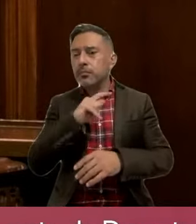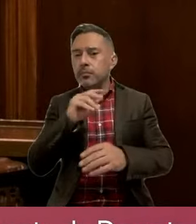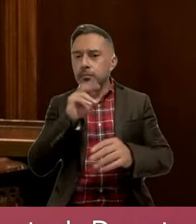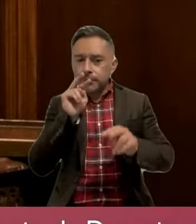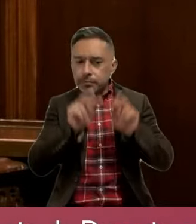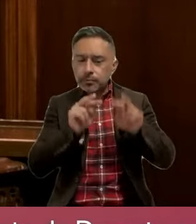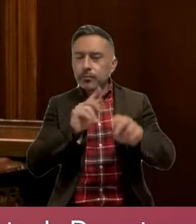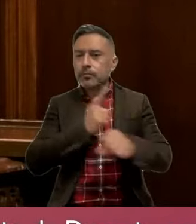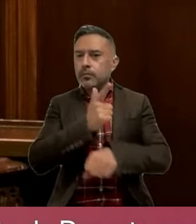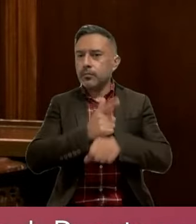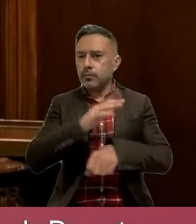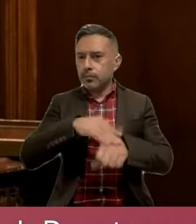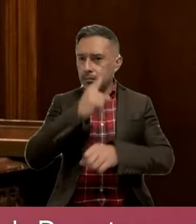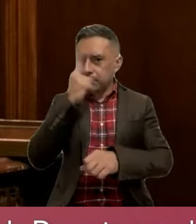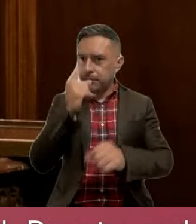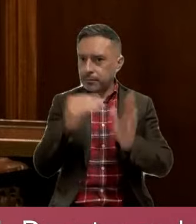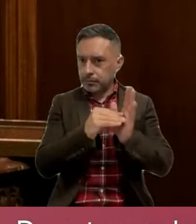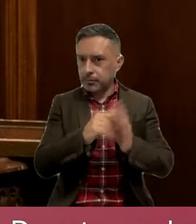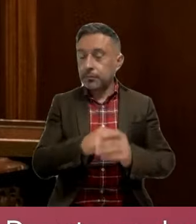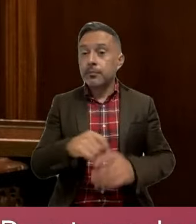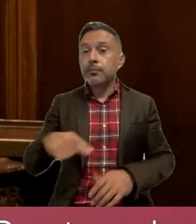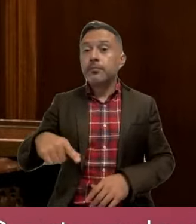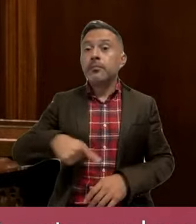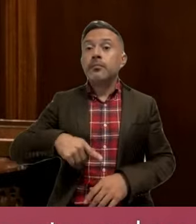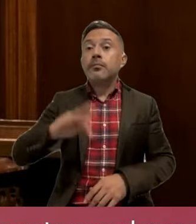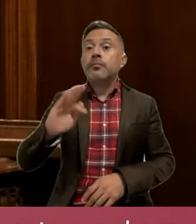El gobierno federal ha encabezado,